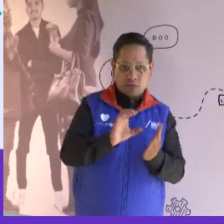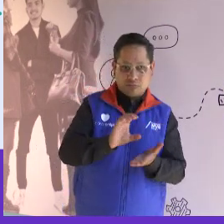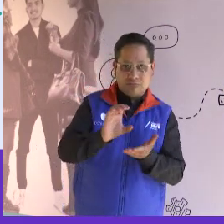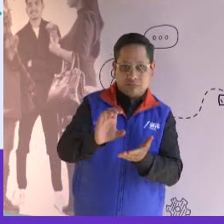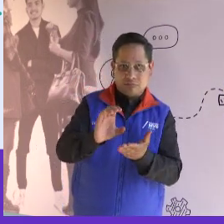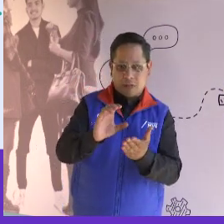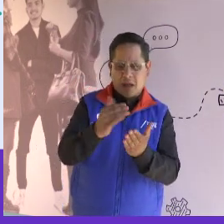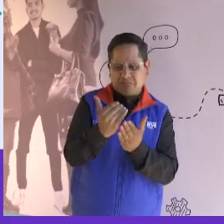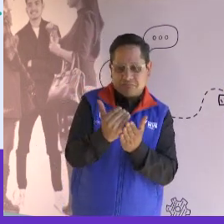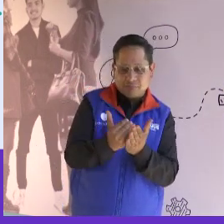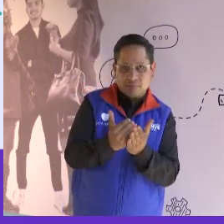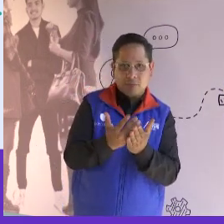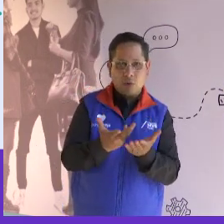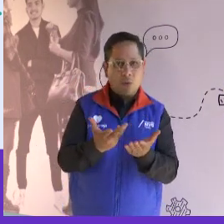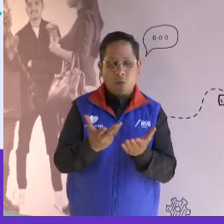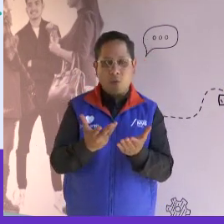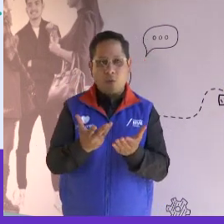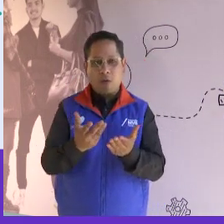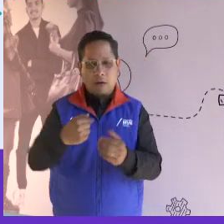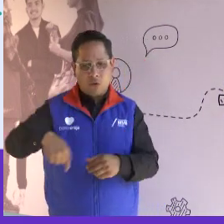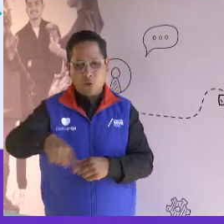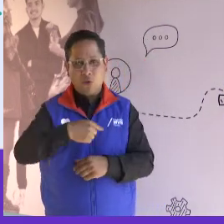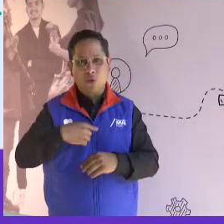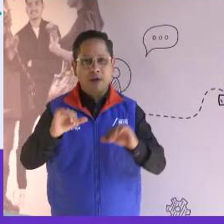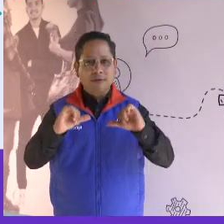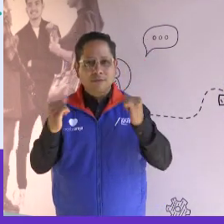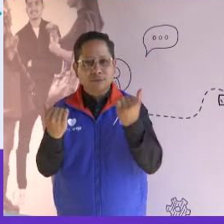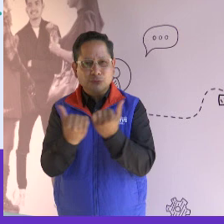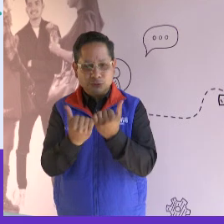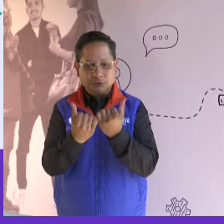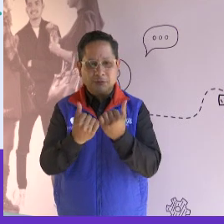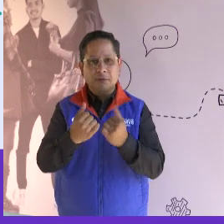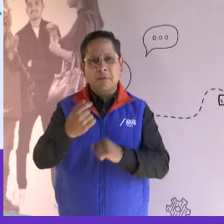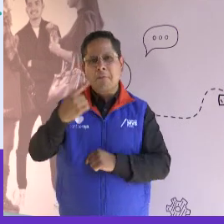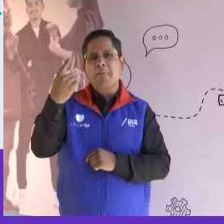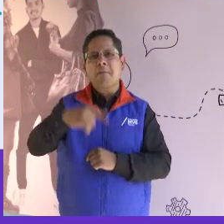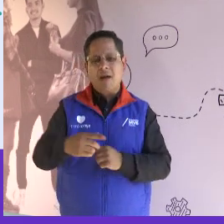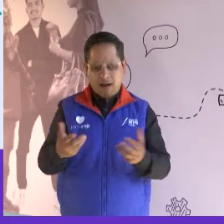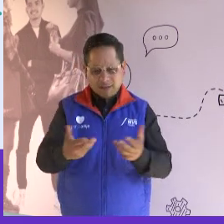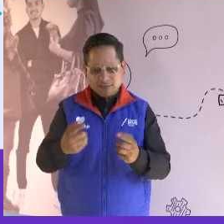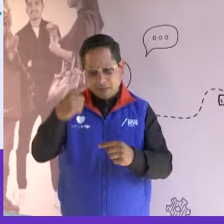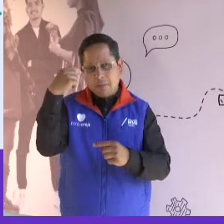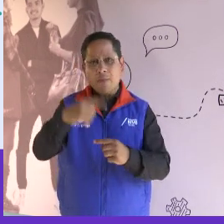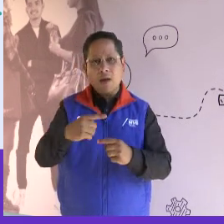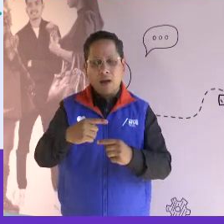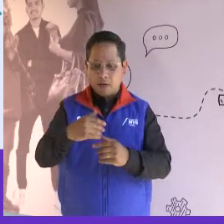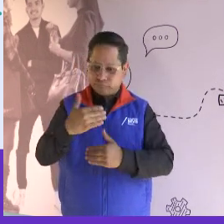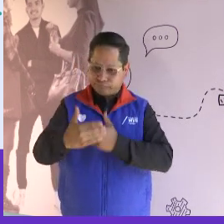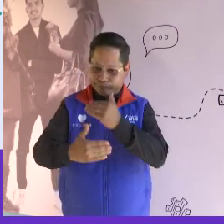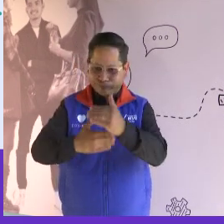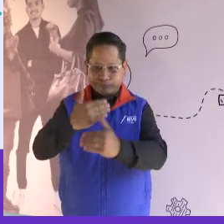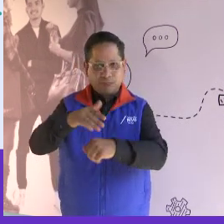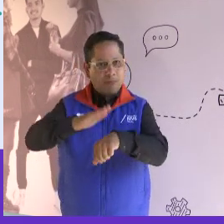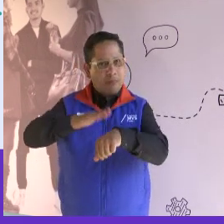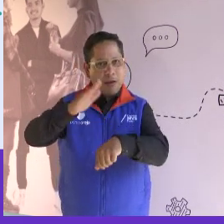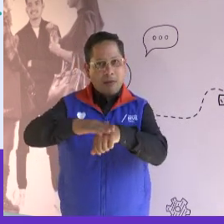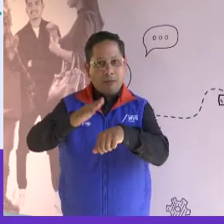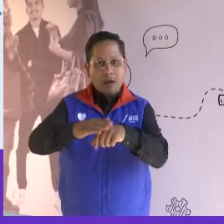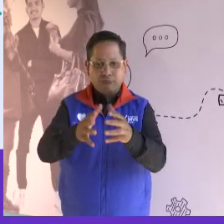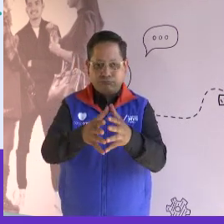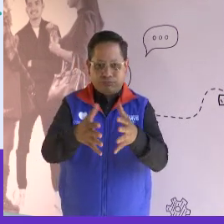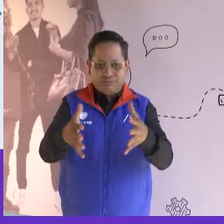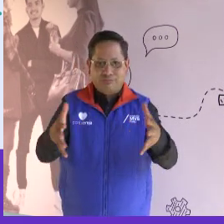Comunalia, desde la red de fundaciones comunitarias, es para multiplicar, para transformar lo que ya hacemos en algo más grande, ¿no? Desde